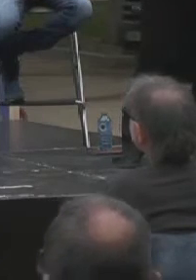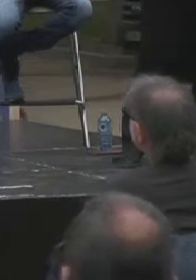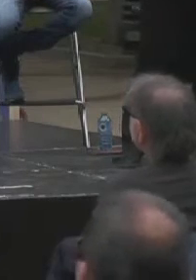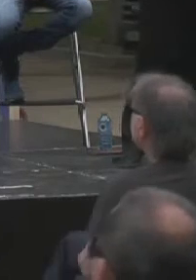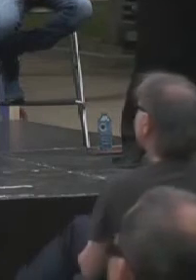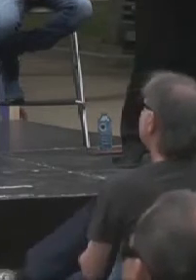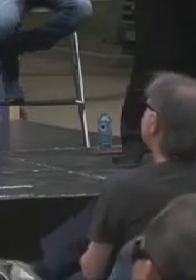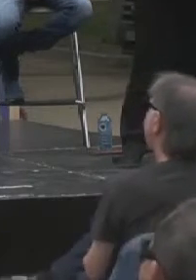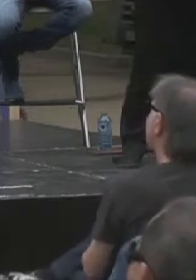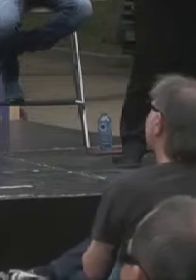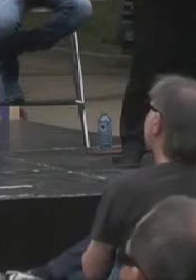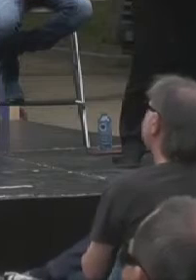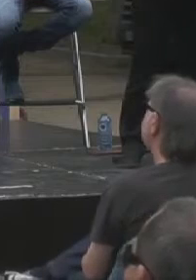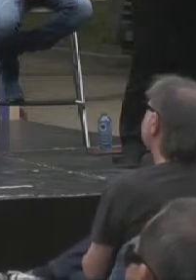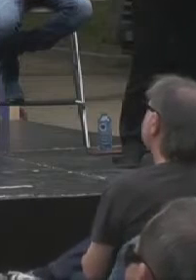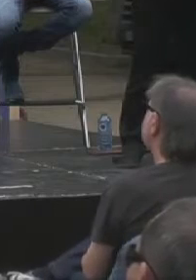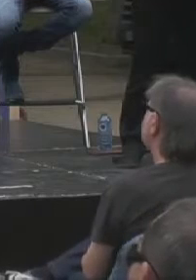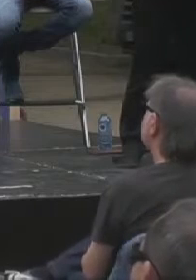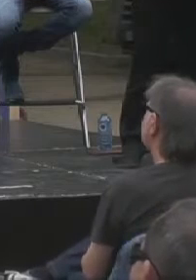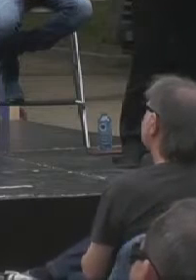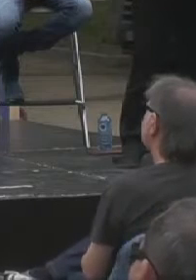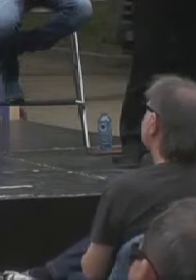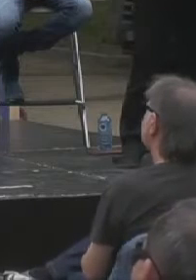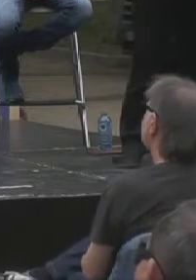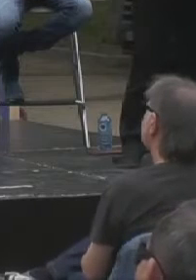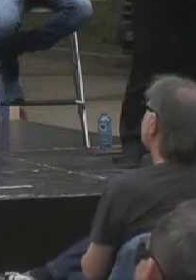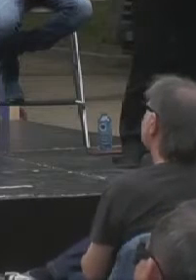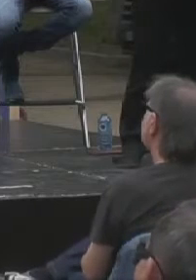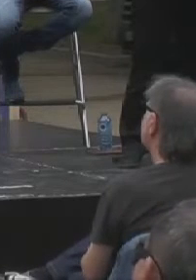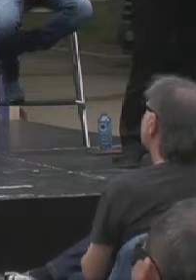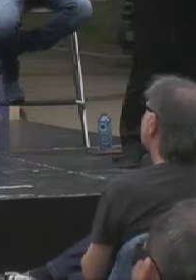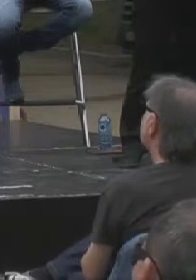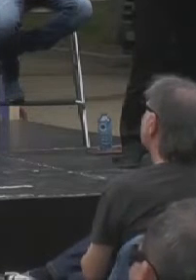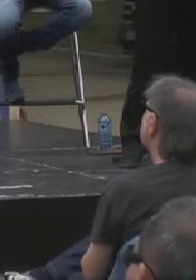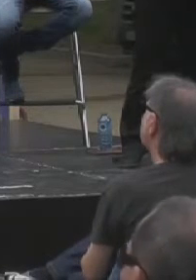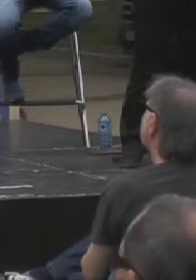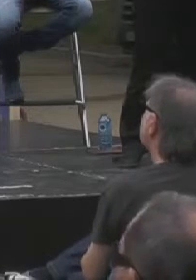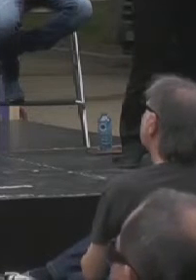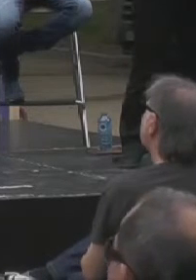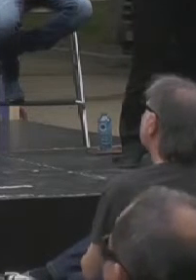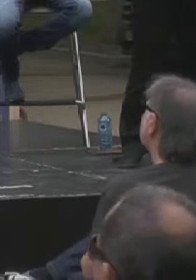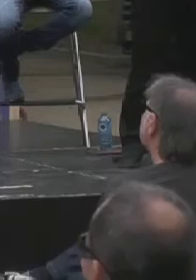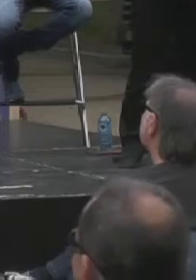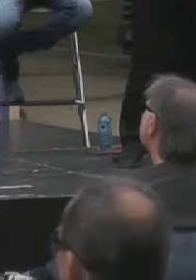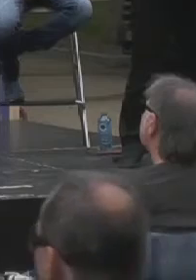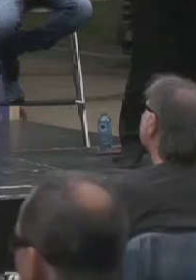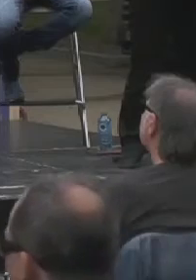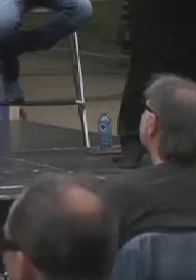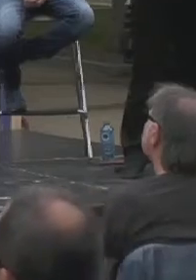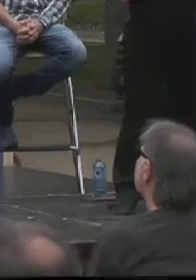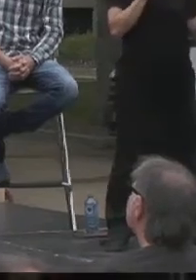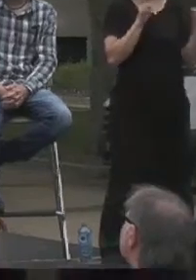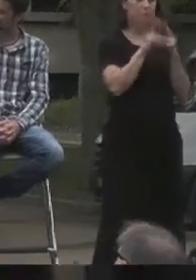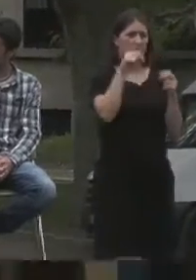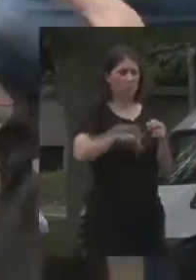Antón, xa vai sendo compañeiro de moitas conversas. Sofía, vámonos ver nun sitio moito